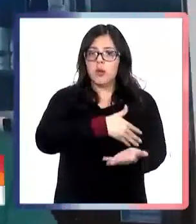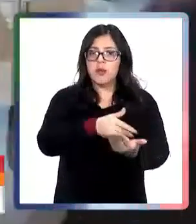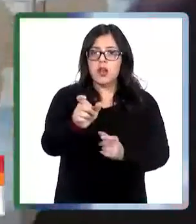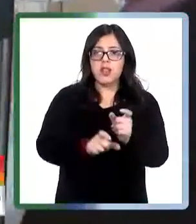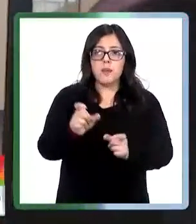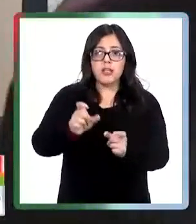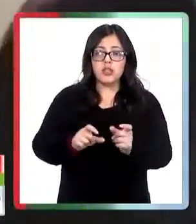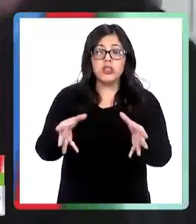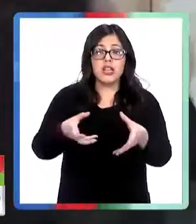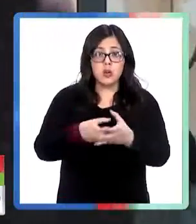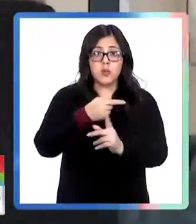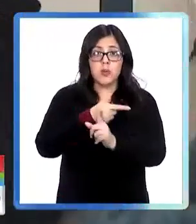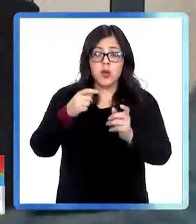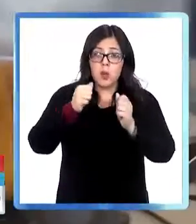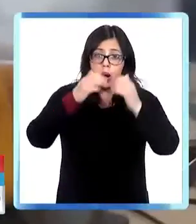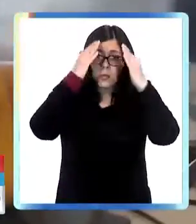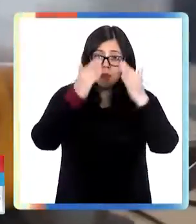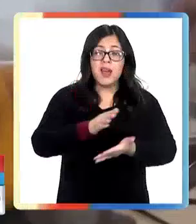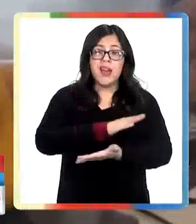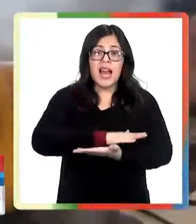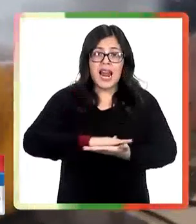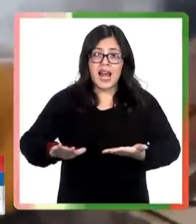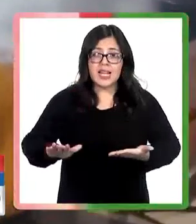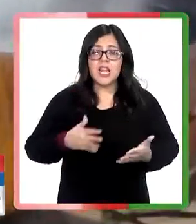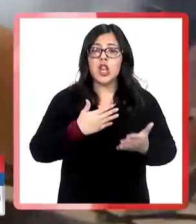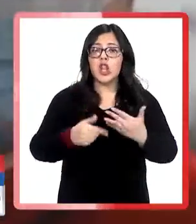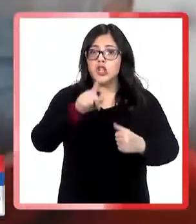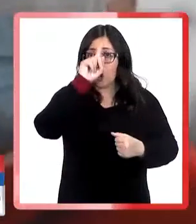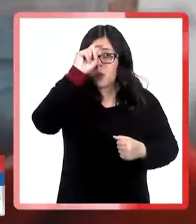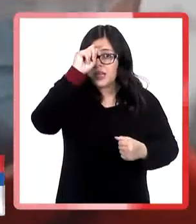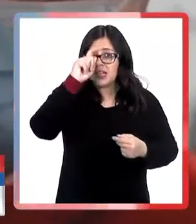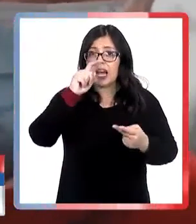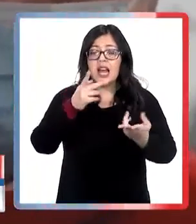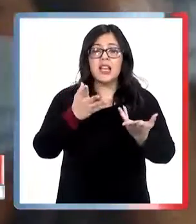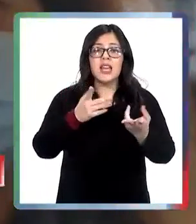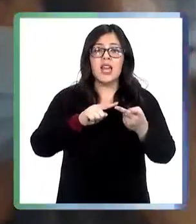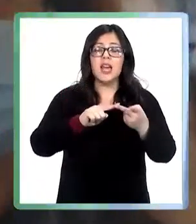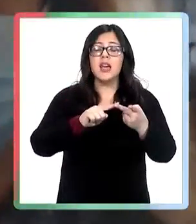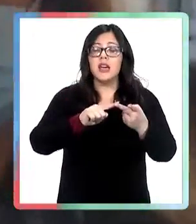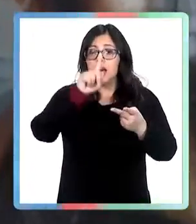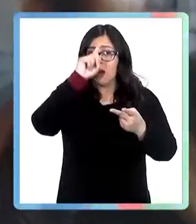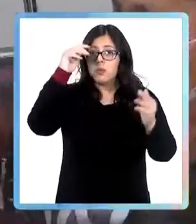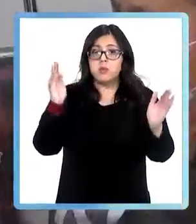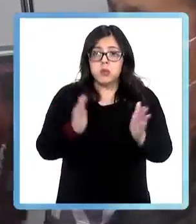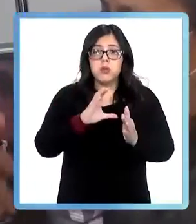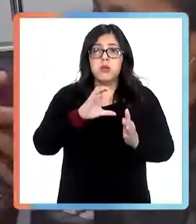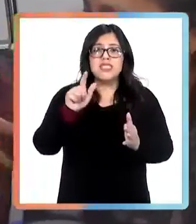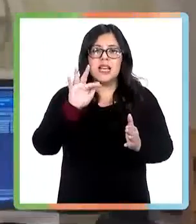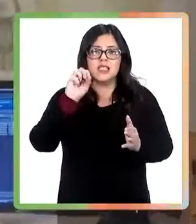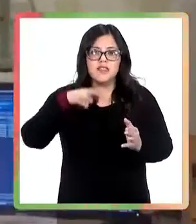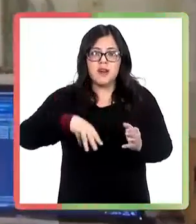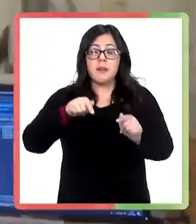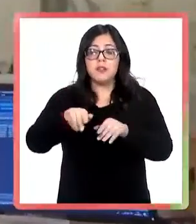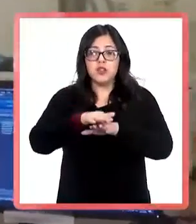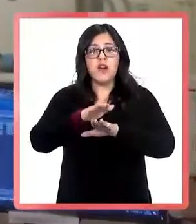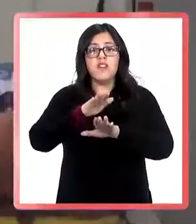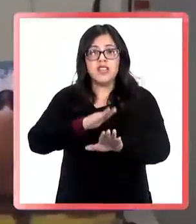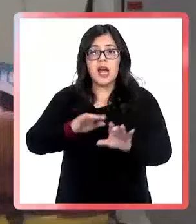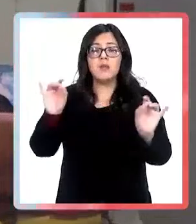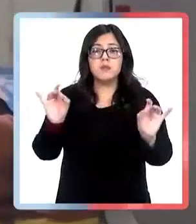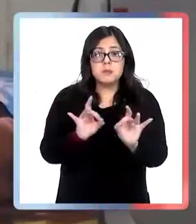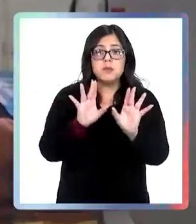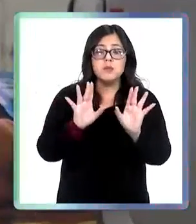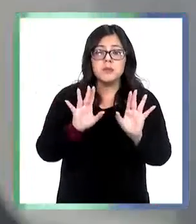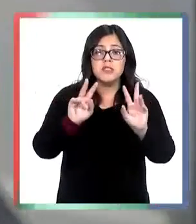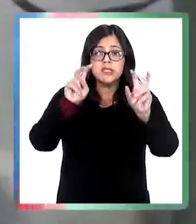esto? Que más de 5 millones de personas de clase media podrán atenderse de manera gratuita en los hospitales, consultorios y centros de salud familiar. Y